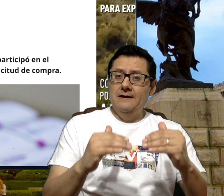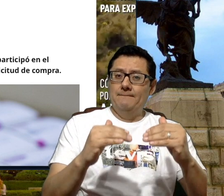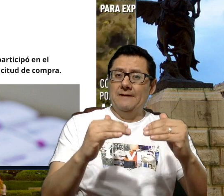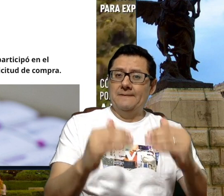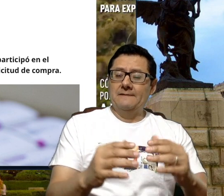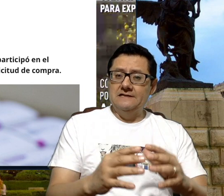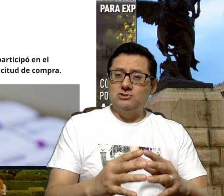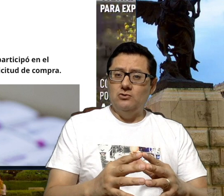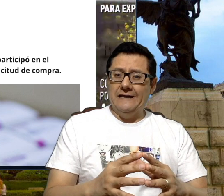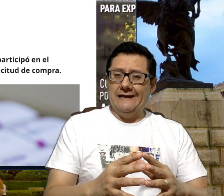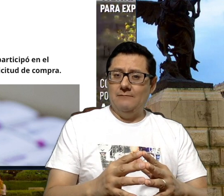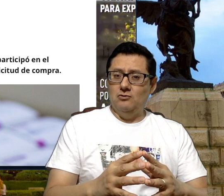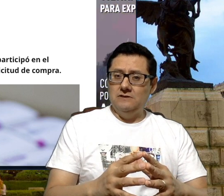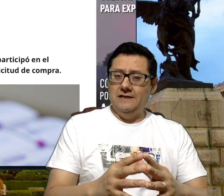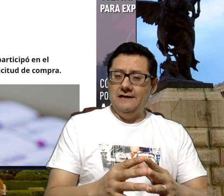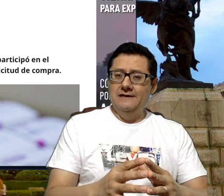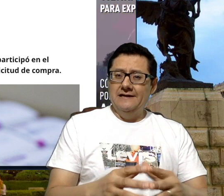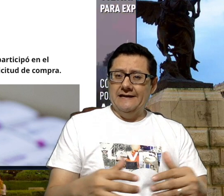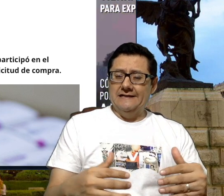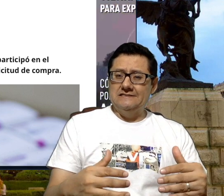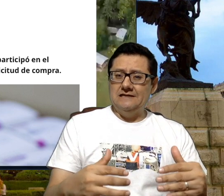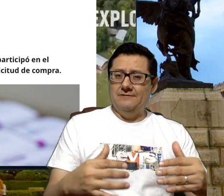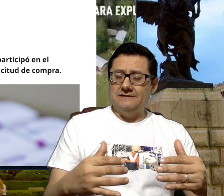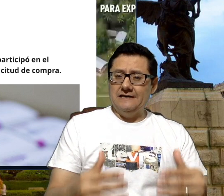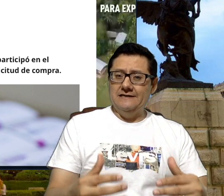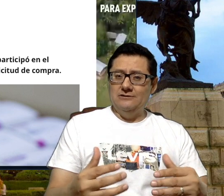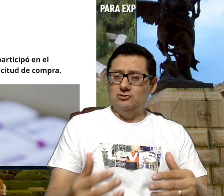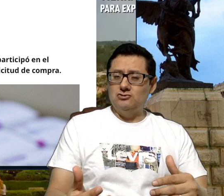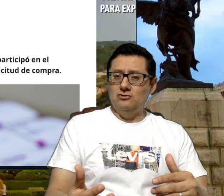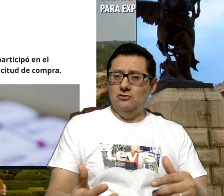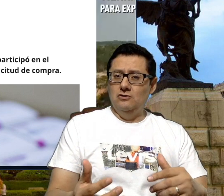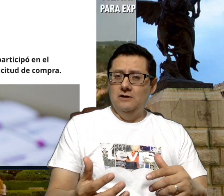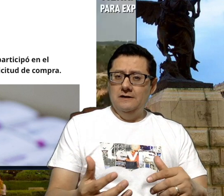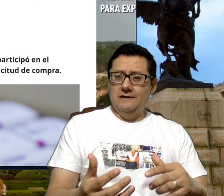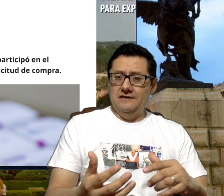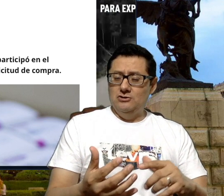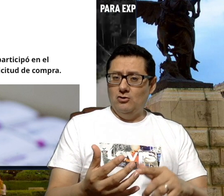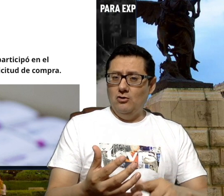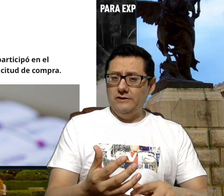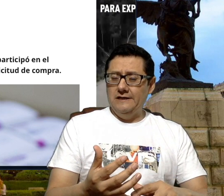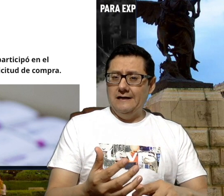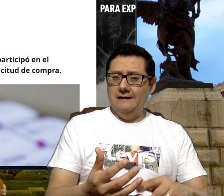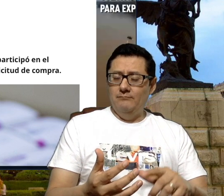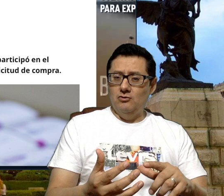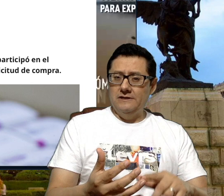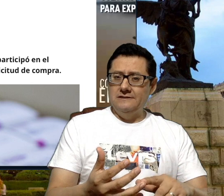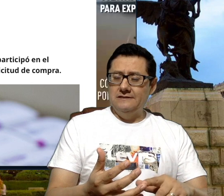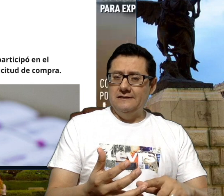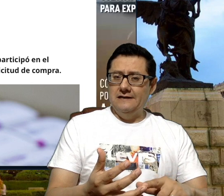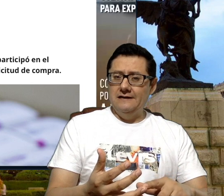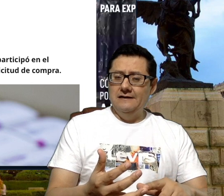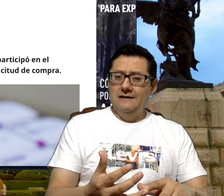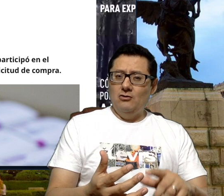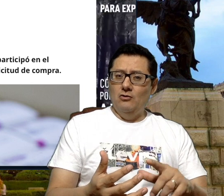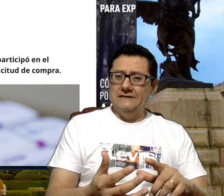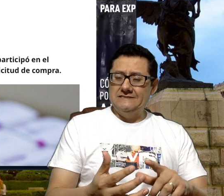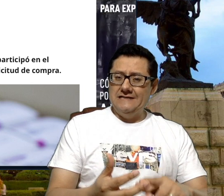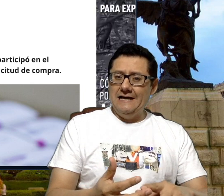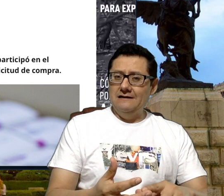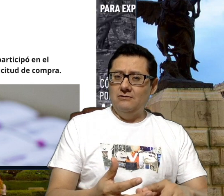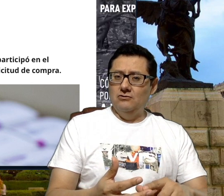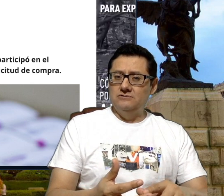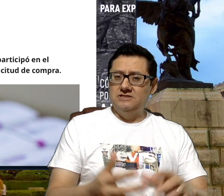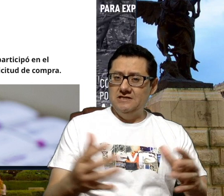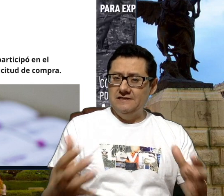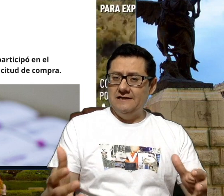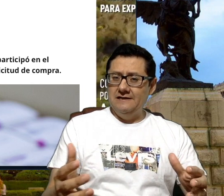pretende mantener su hegemonía en esta batalla, no solo ideológica, política,